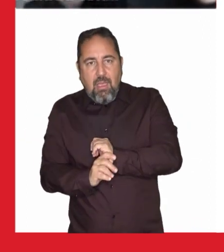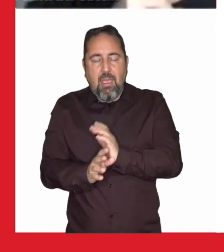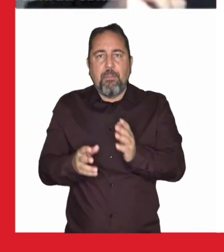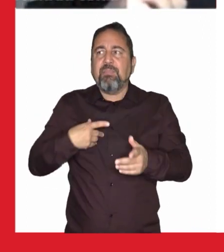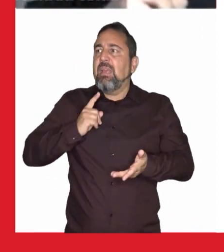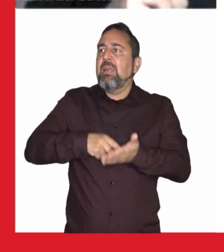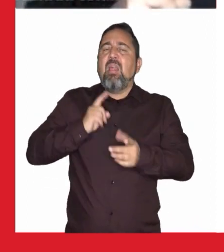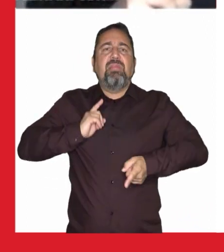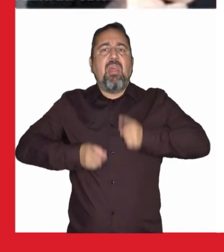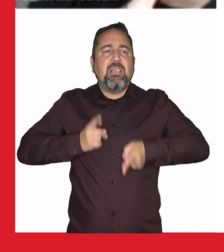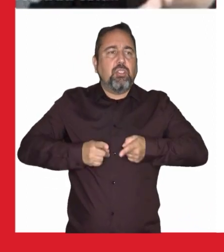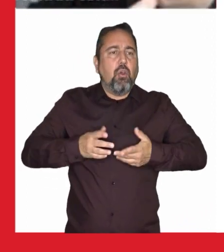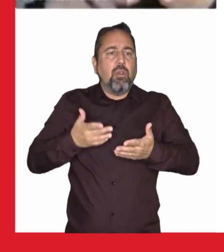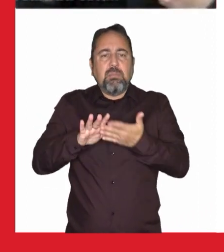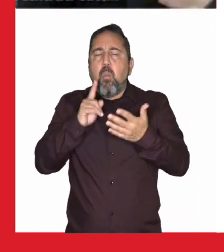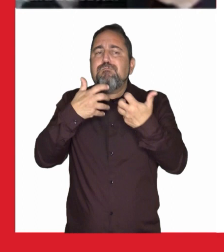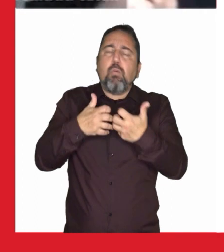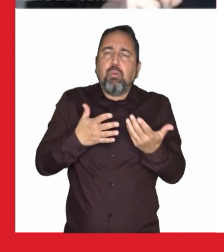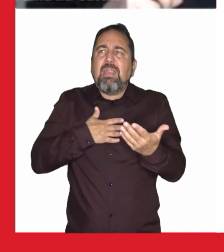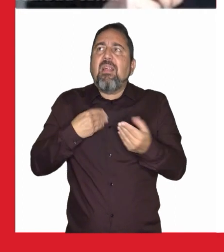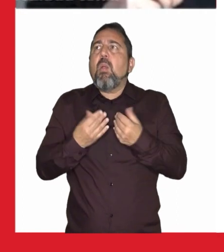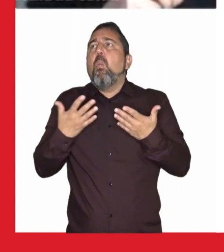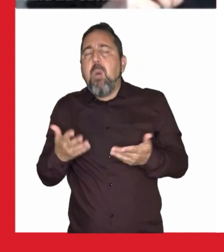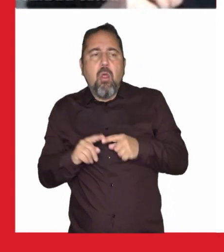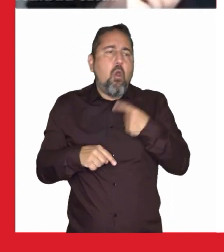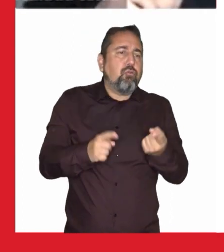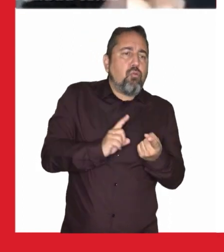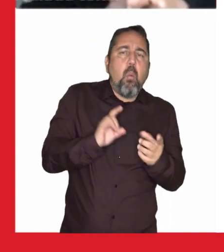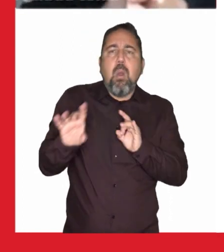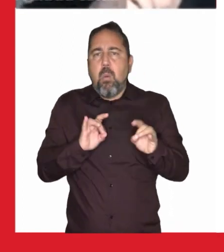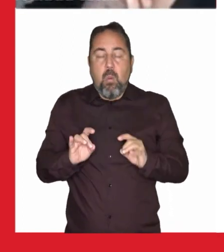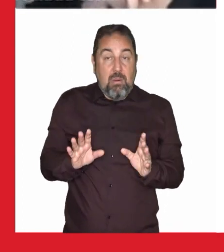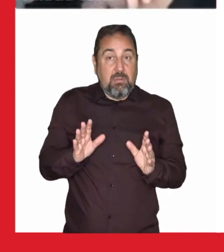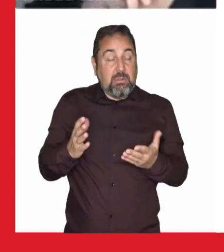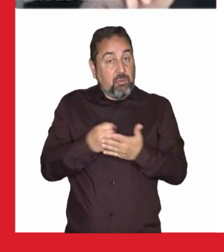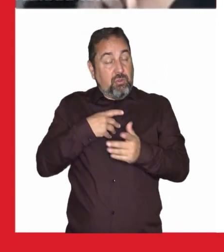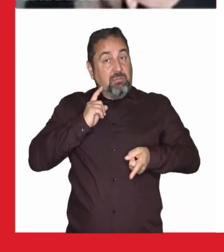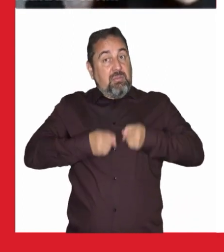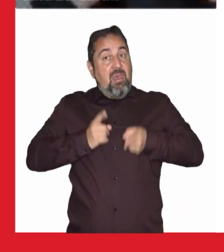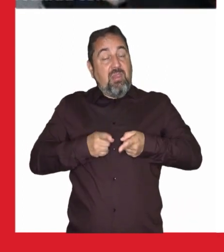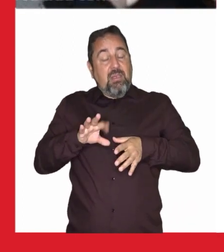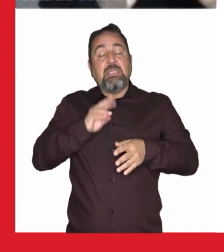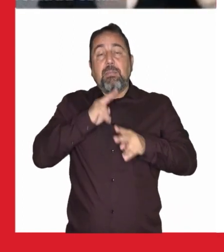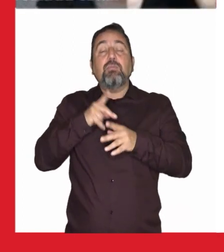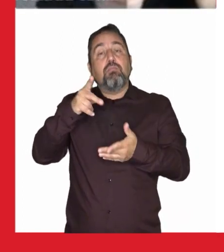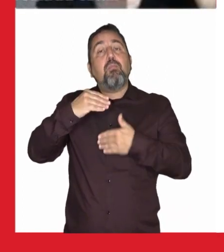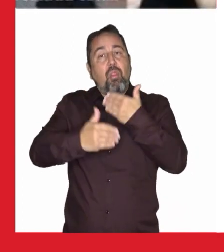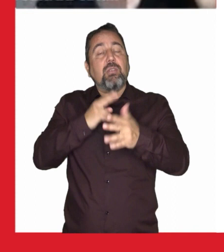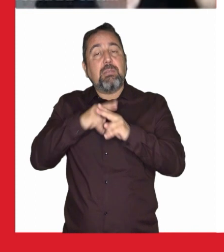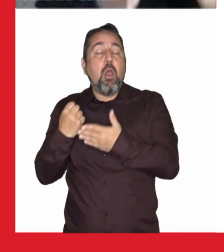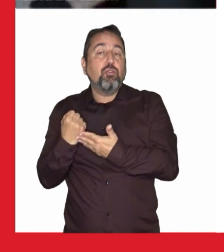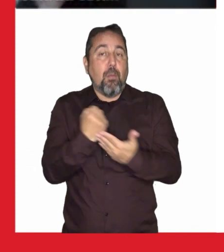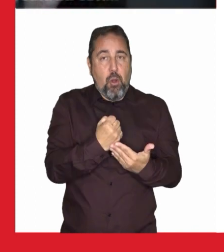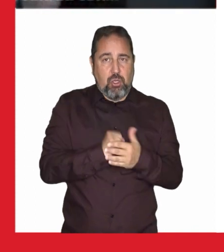Hay que tomar decisiones de estrategia. Hay que tomar decisiones de qué tipo de productos quiero hacer y cuáles no. Entonces, toda esa dirección y